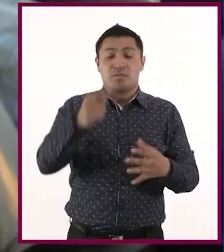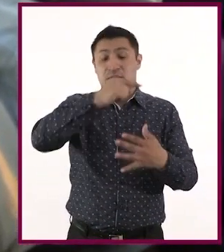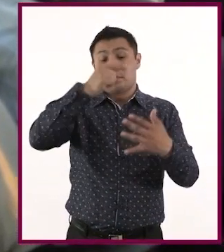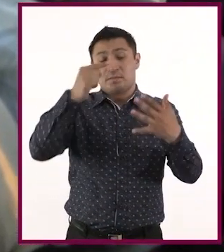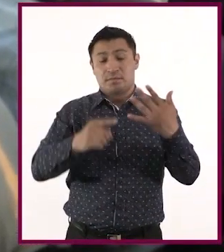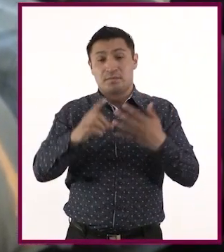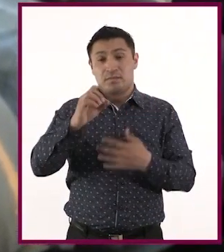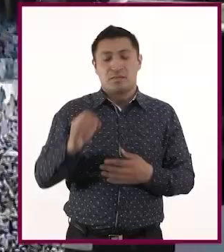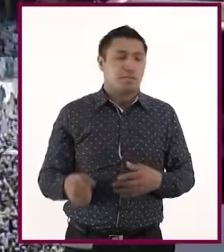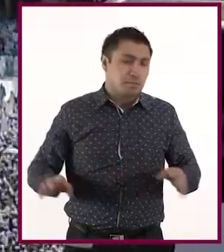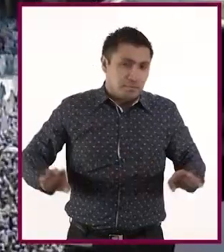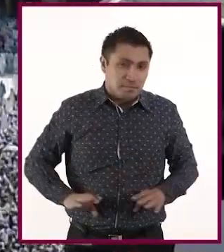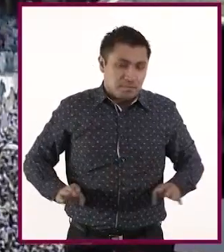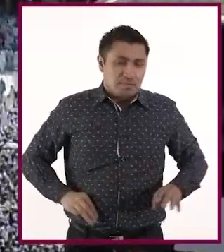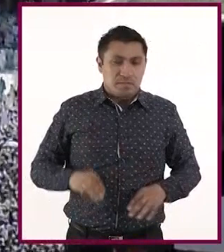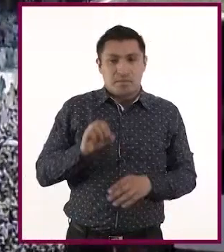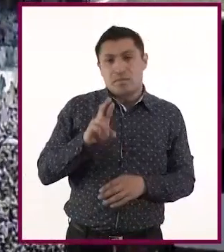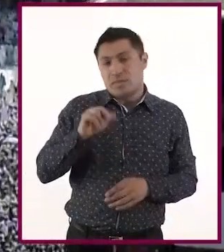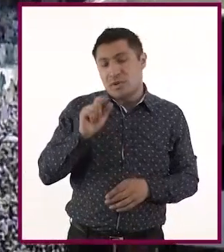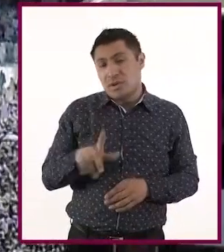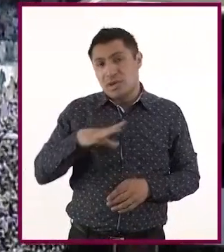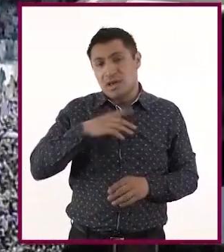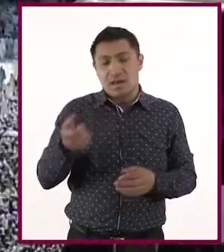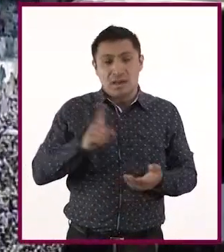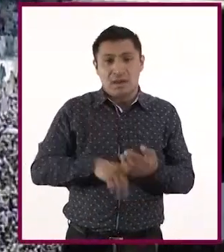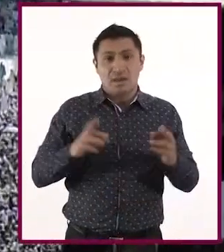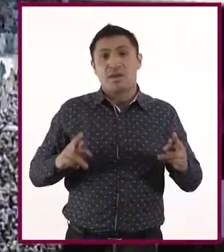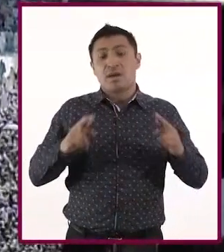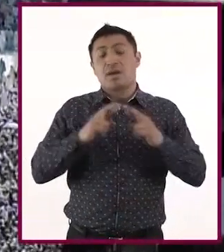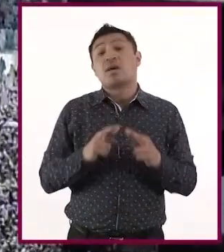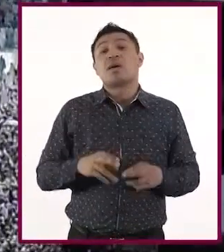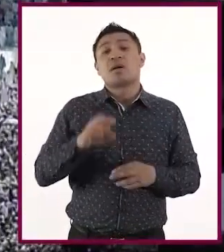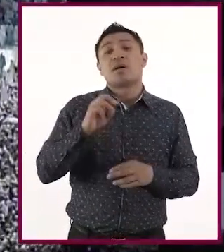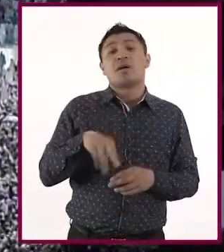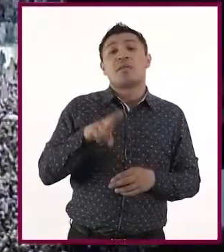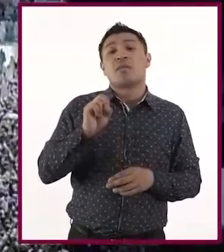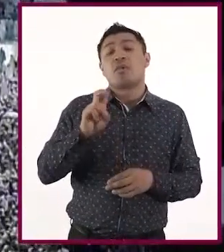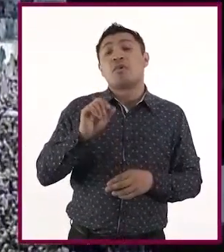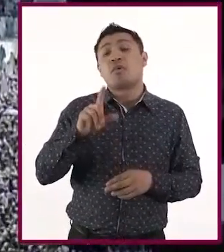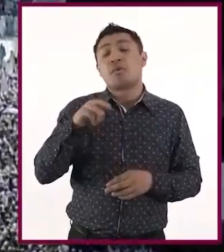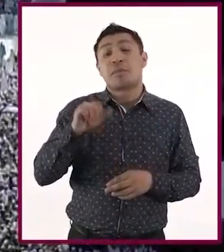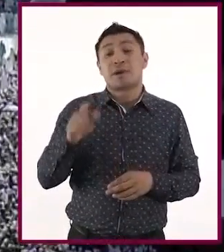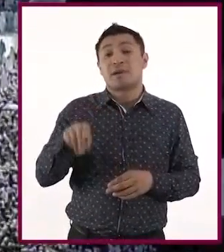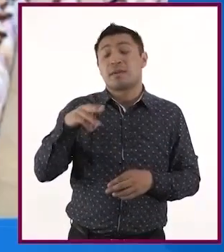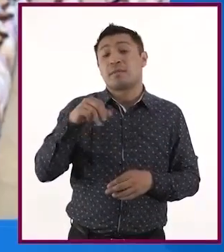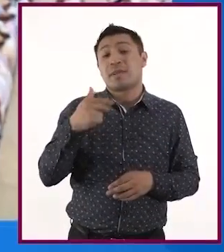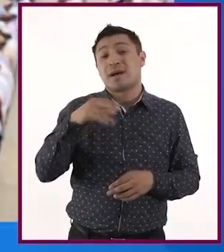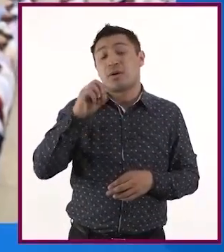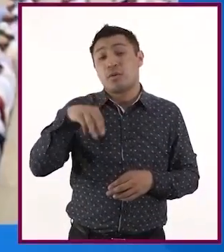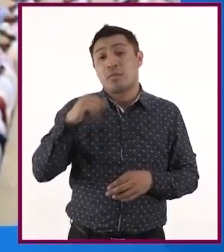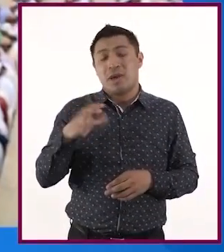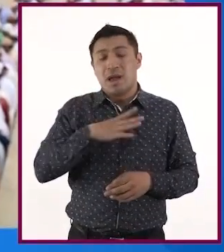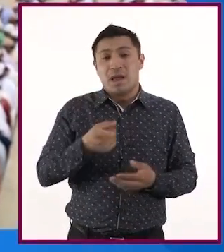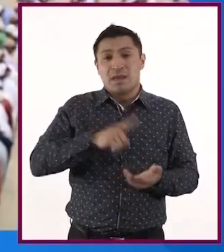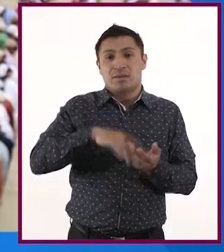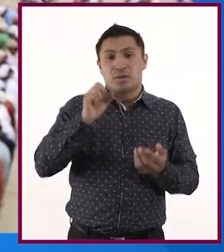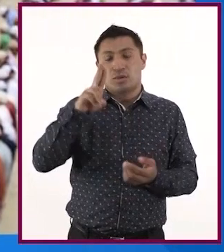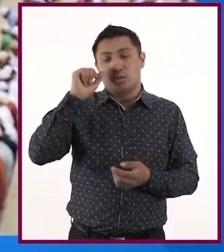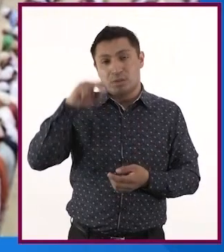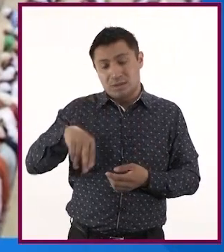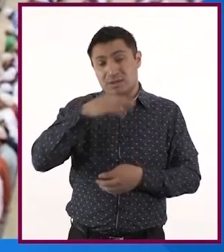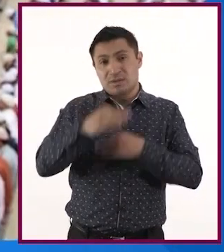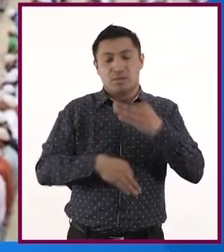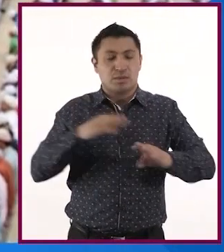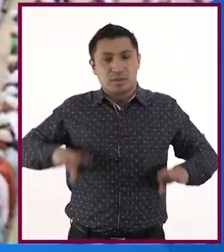de dogmas y preceptos morales que constituyen la religión musulmana, predicados por Mahoma y recogidos en el Corán. Todos